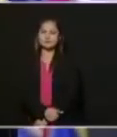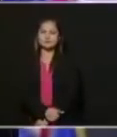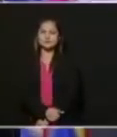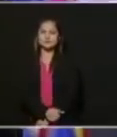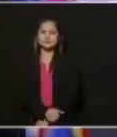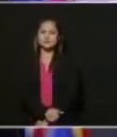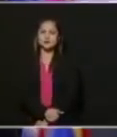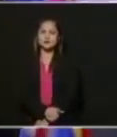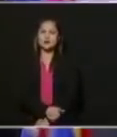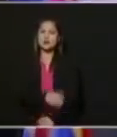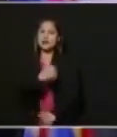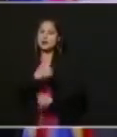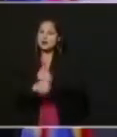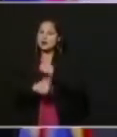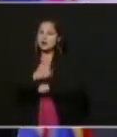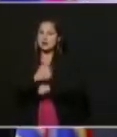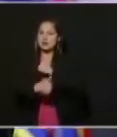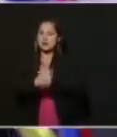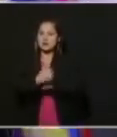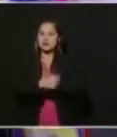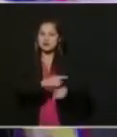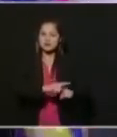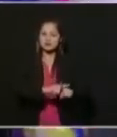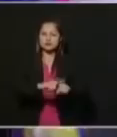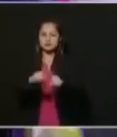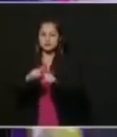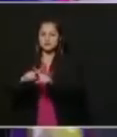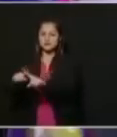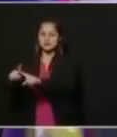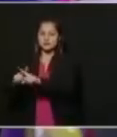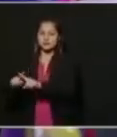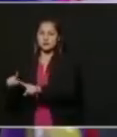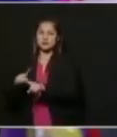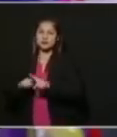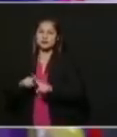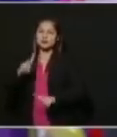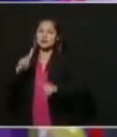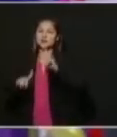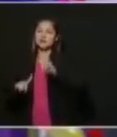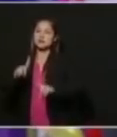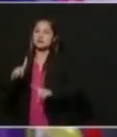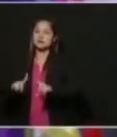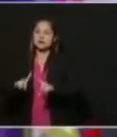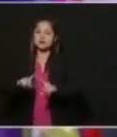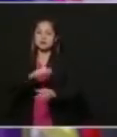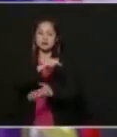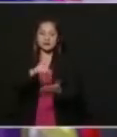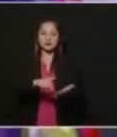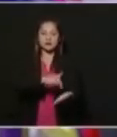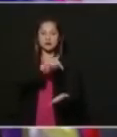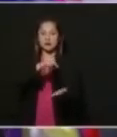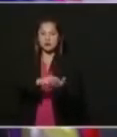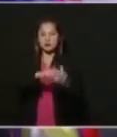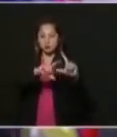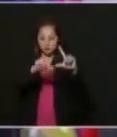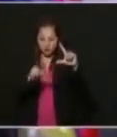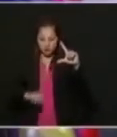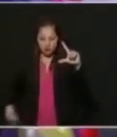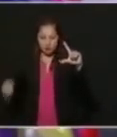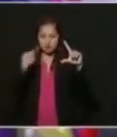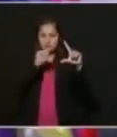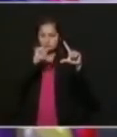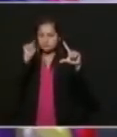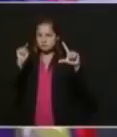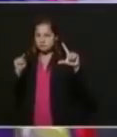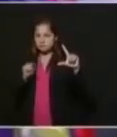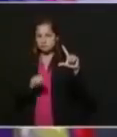Con carreras acordes a cada región del país para atender con